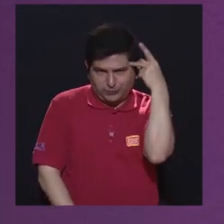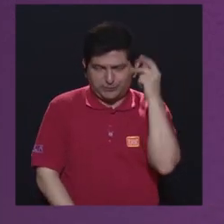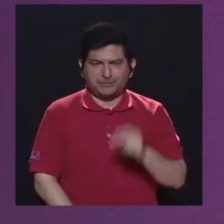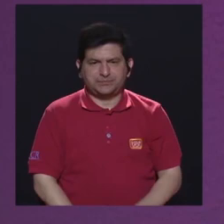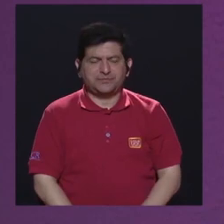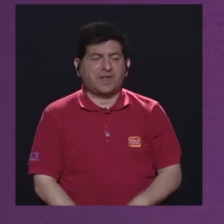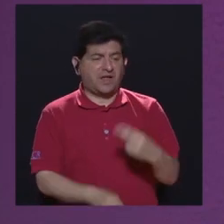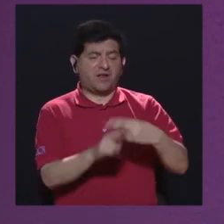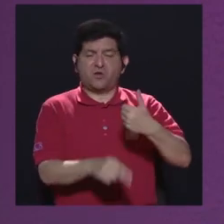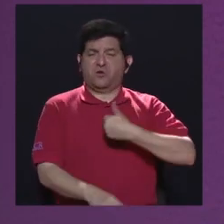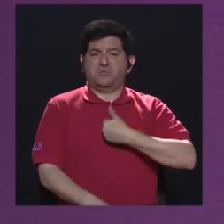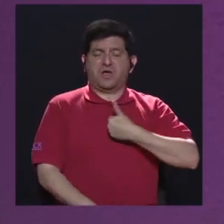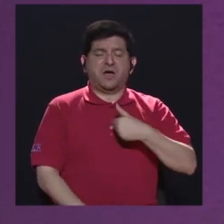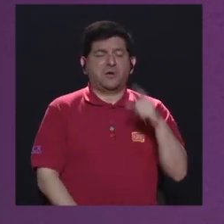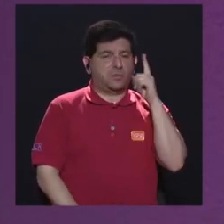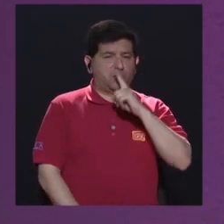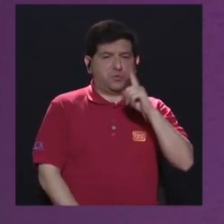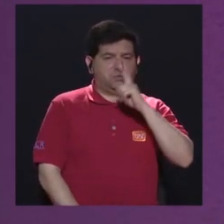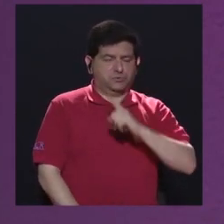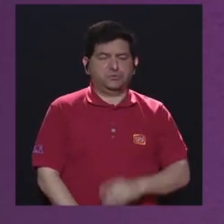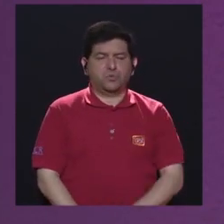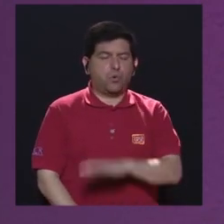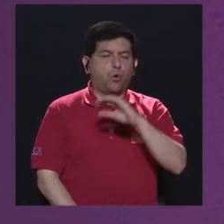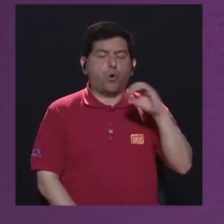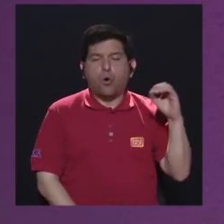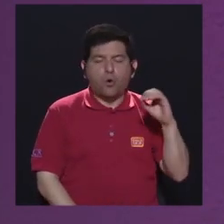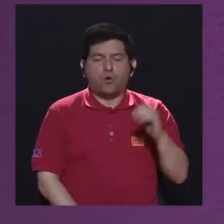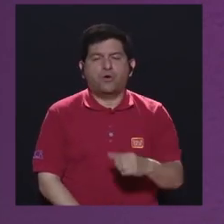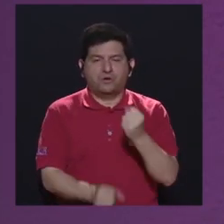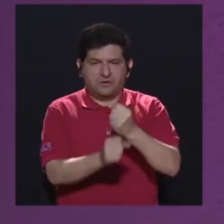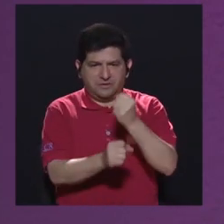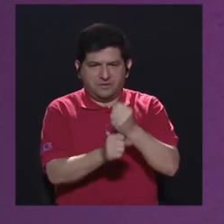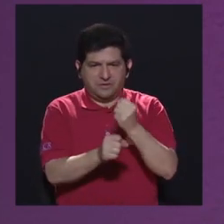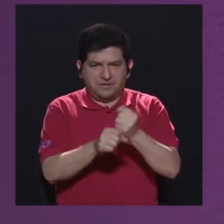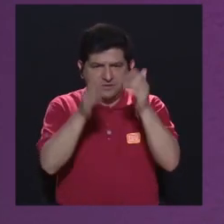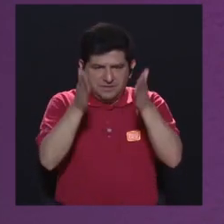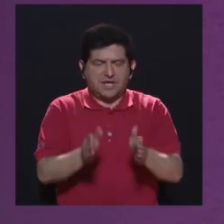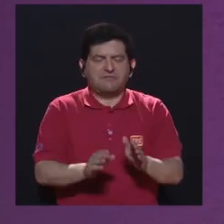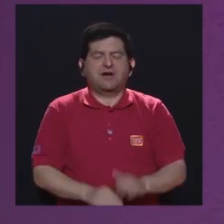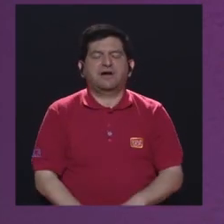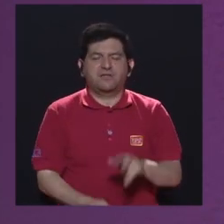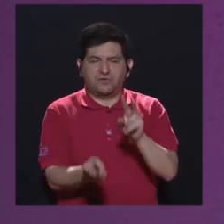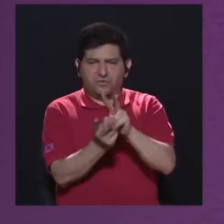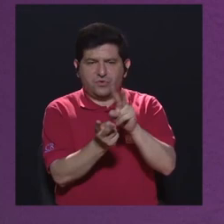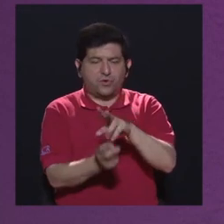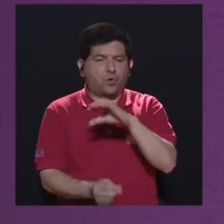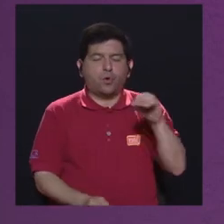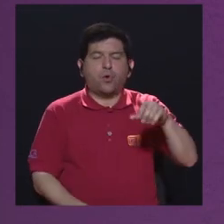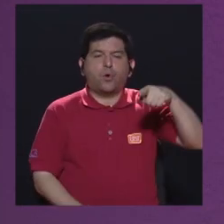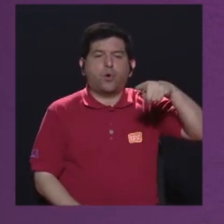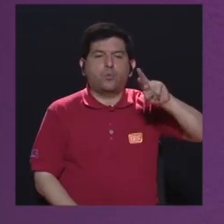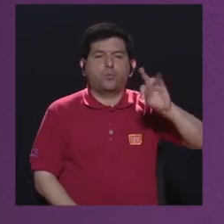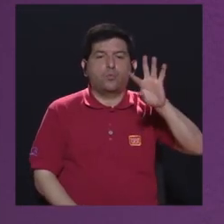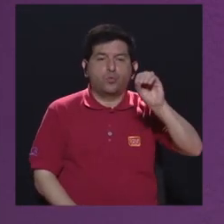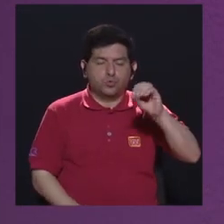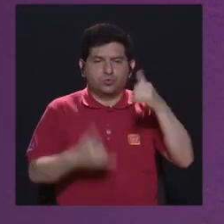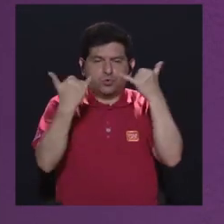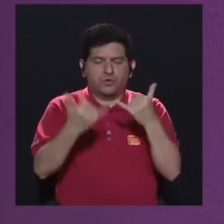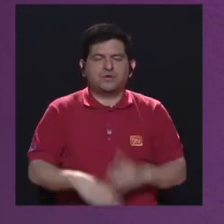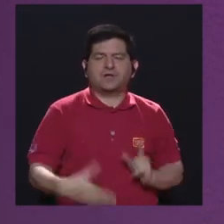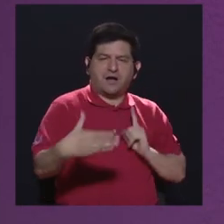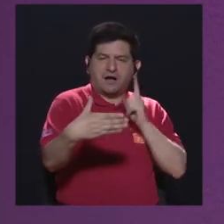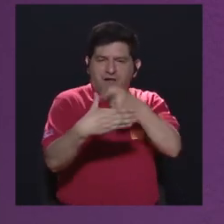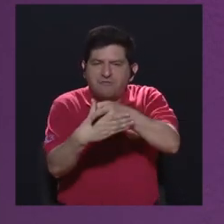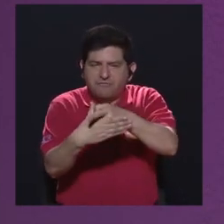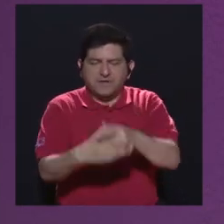el autonombrarse prostituto y o trabajador sexual. O puto incluso, que ya sería la ofensa y cómo reapropiarse